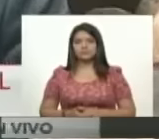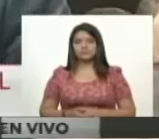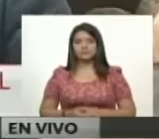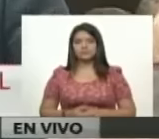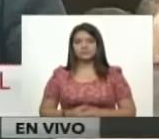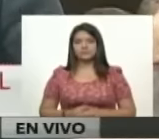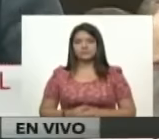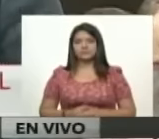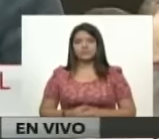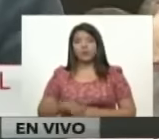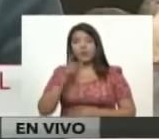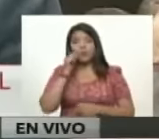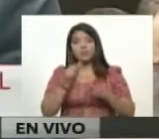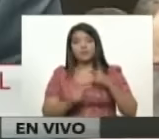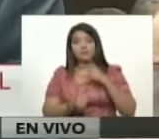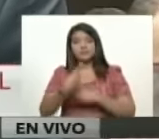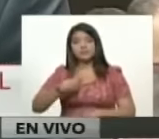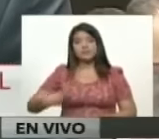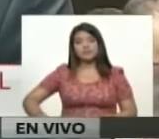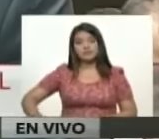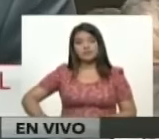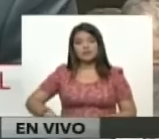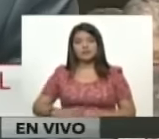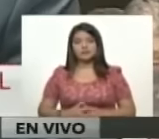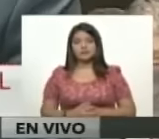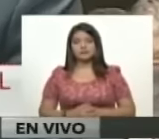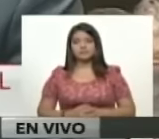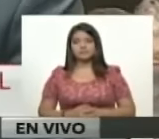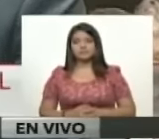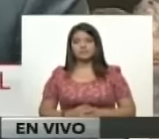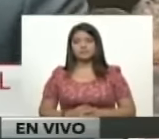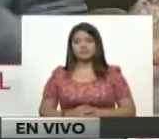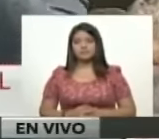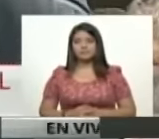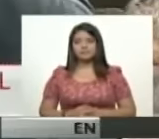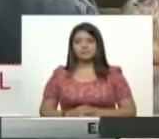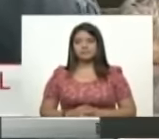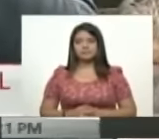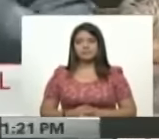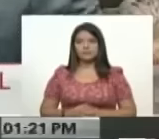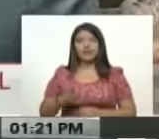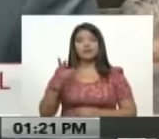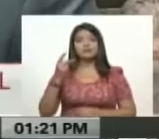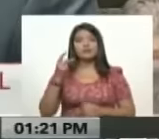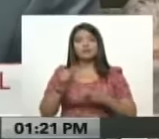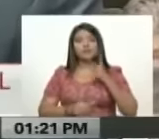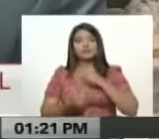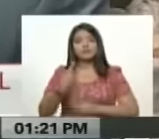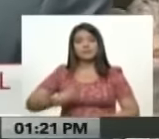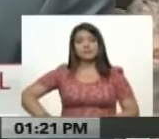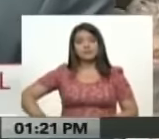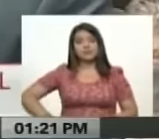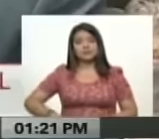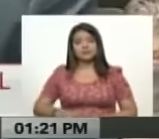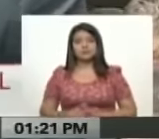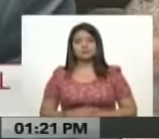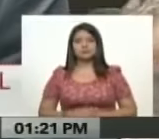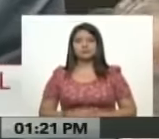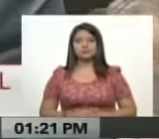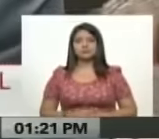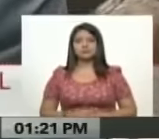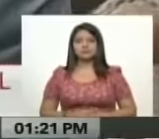al señor vicepresidente, diputado Enrique Márquez, y al segundo vicepresidente, José Simón